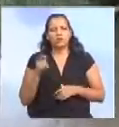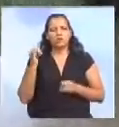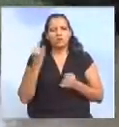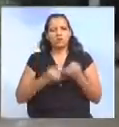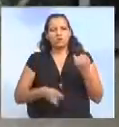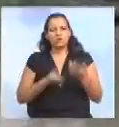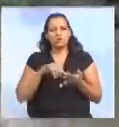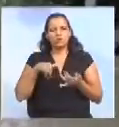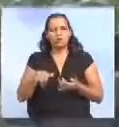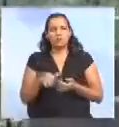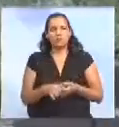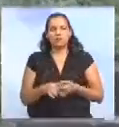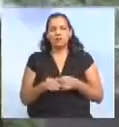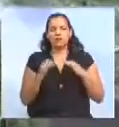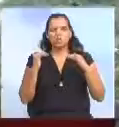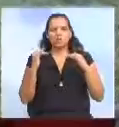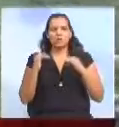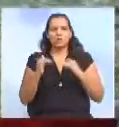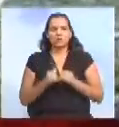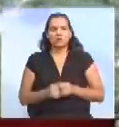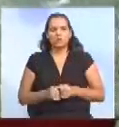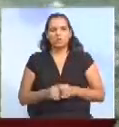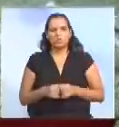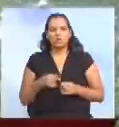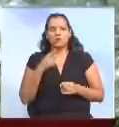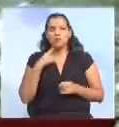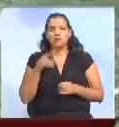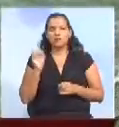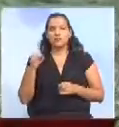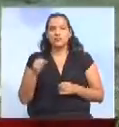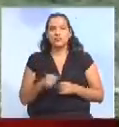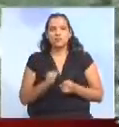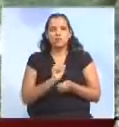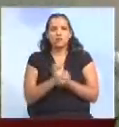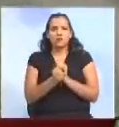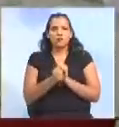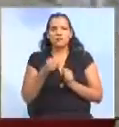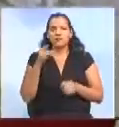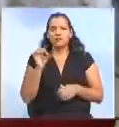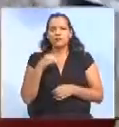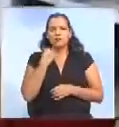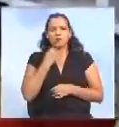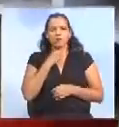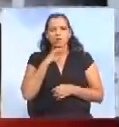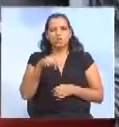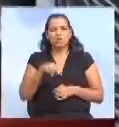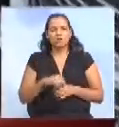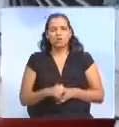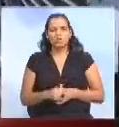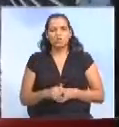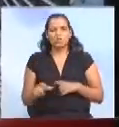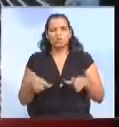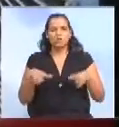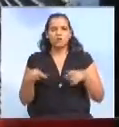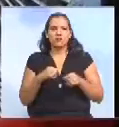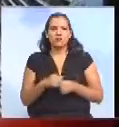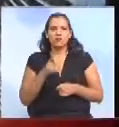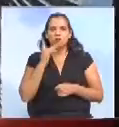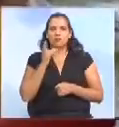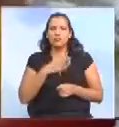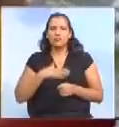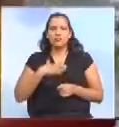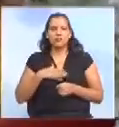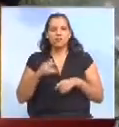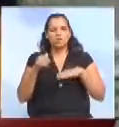último sábado no fue la excepción, pero sí les preocupa el problema sanitario que puede acarrear, por lo que piden se